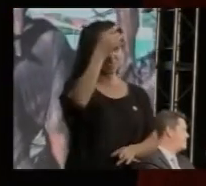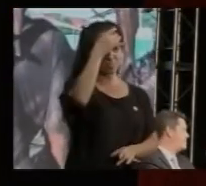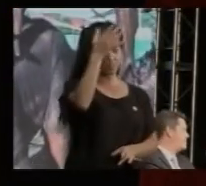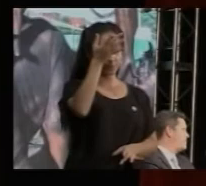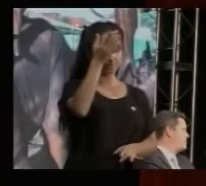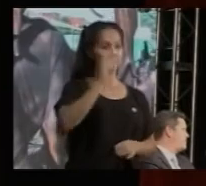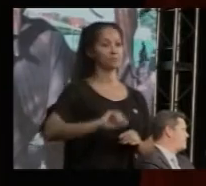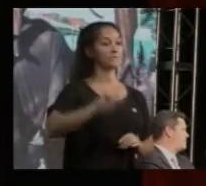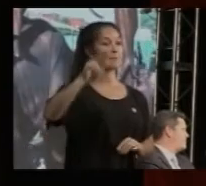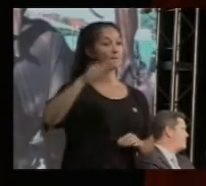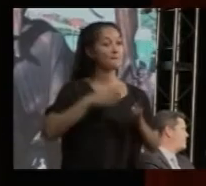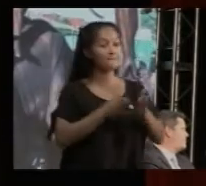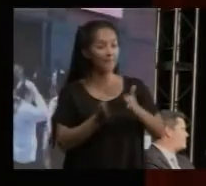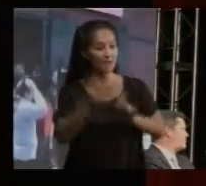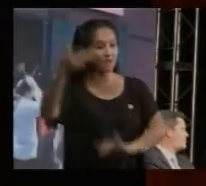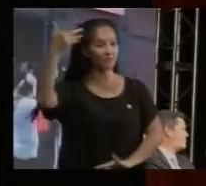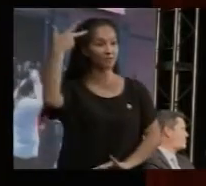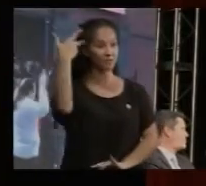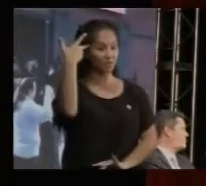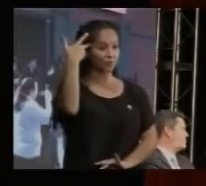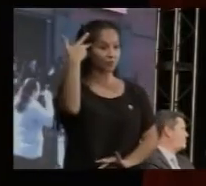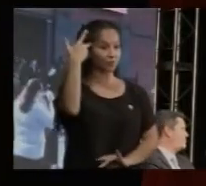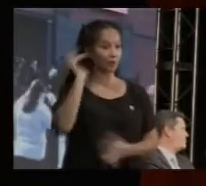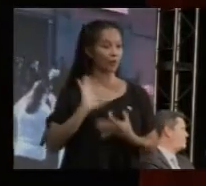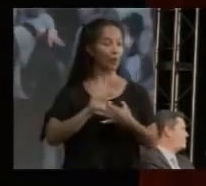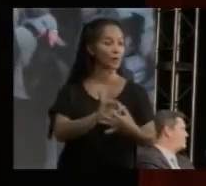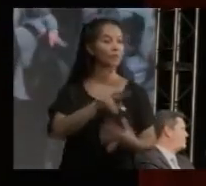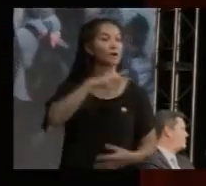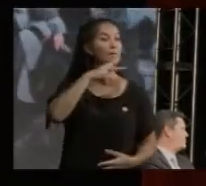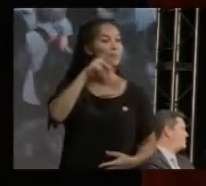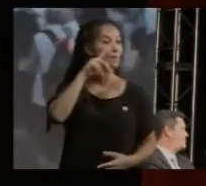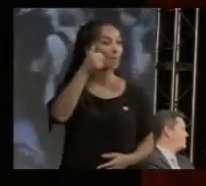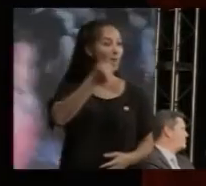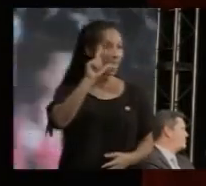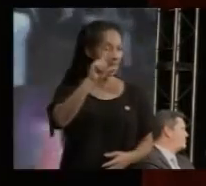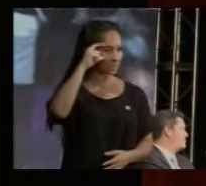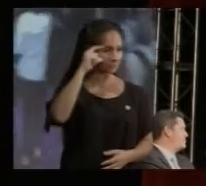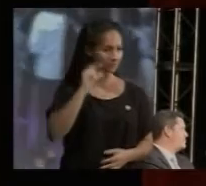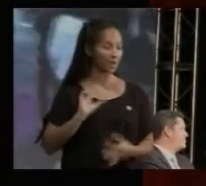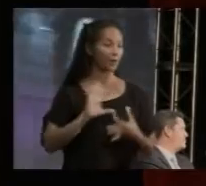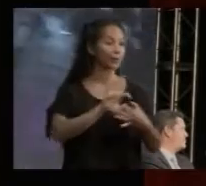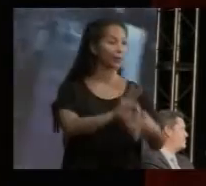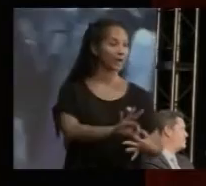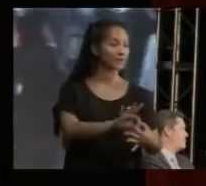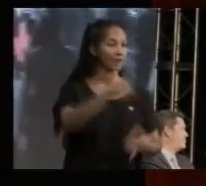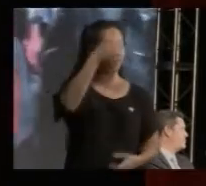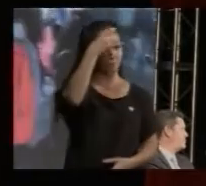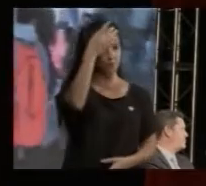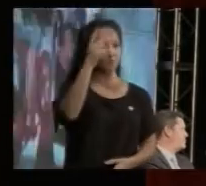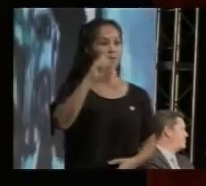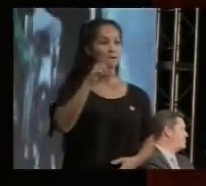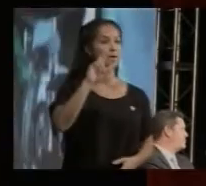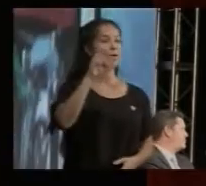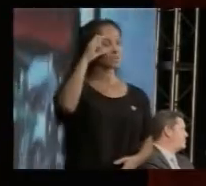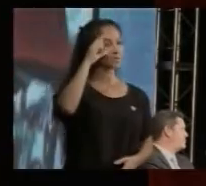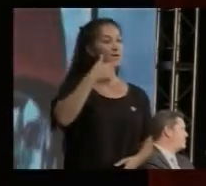por la 18, que nos conecta con Viale y el centro de la provincia, pasando por la 12, que nos conecta con Crespo. Esa circunvalación de